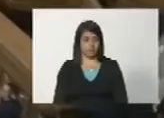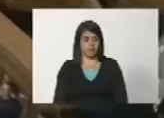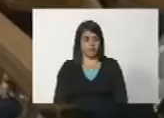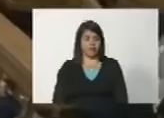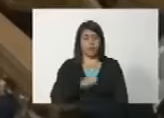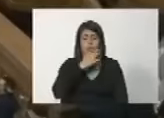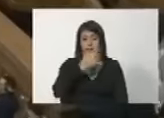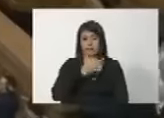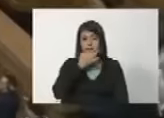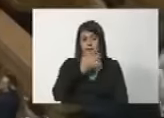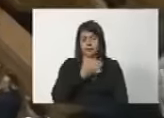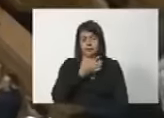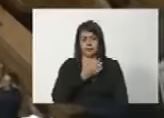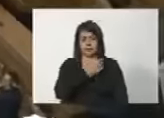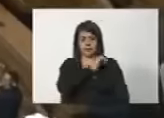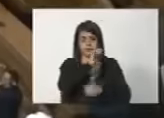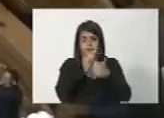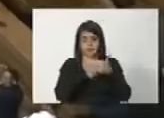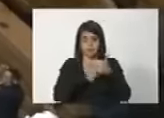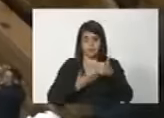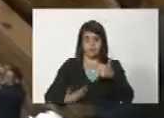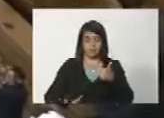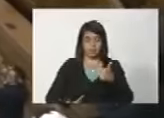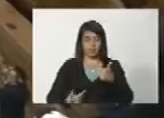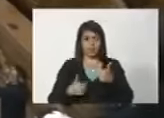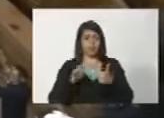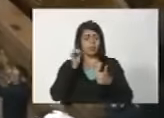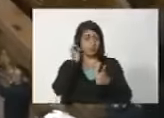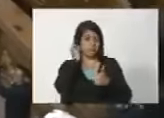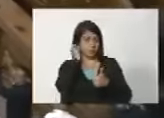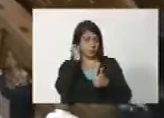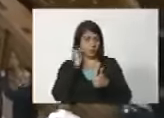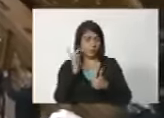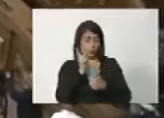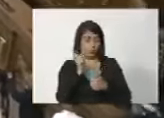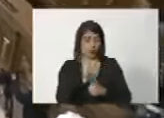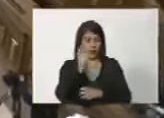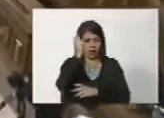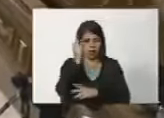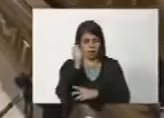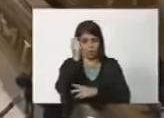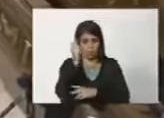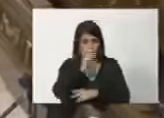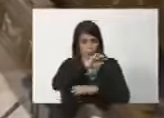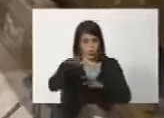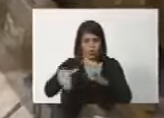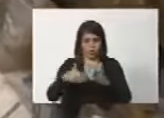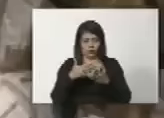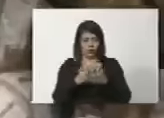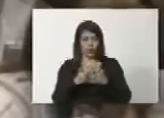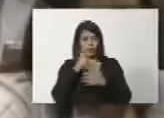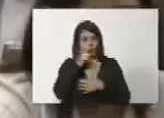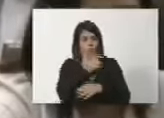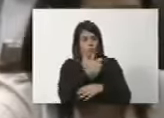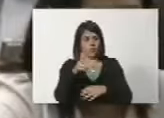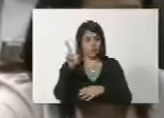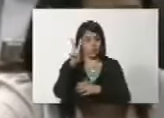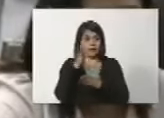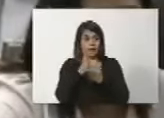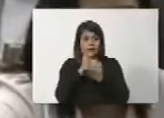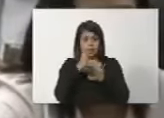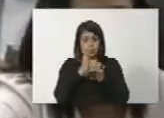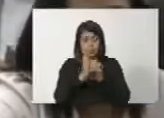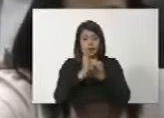Sí, buenas tardes, ciudadano vicepresidente, ciudadana vicepresidenta, colegas parlamentarios y pueblo venezolano que